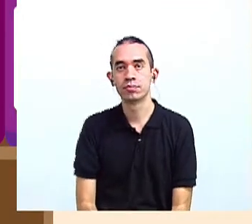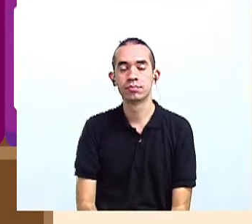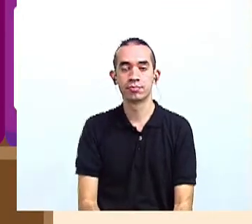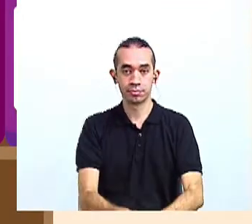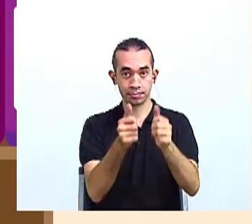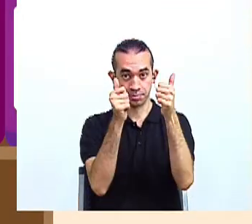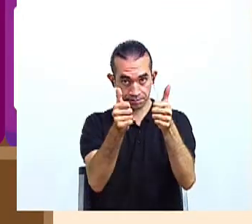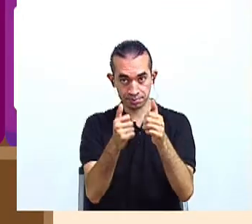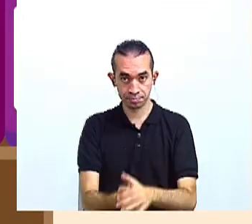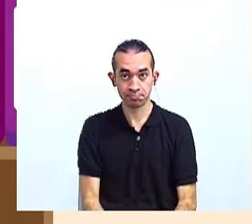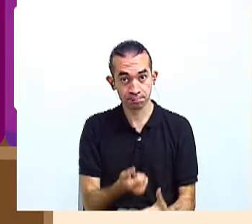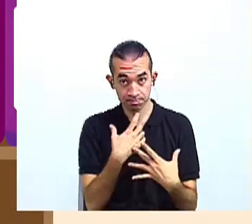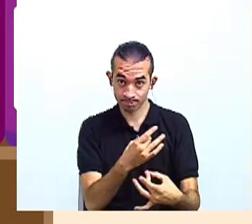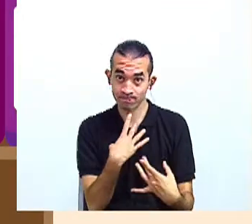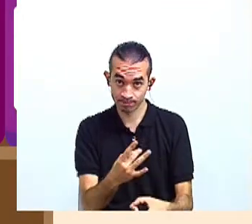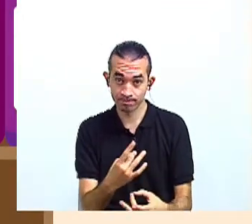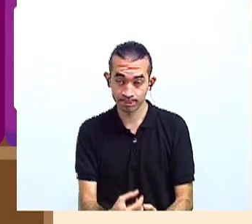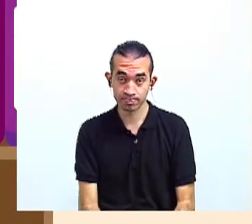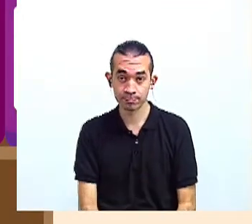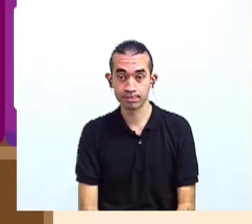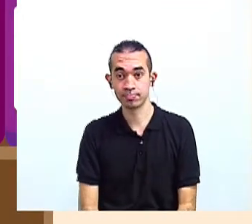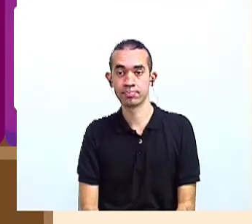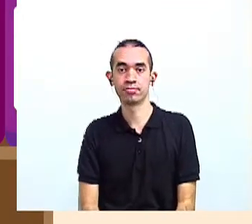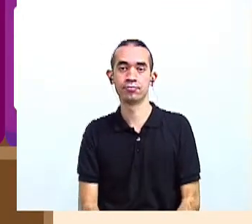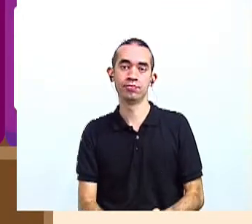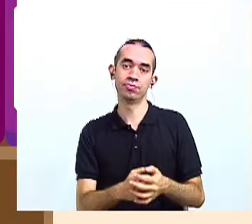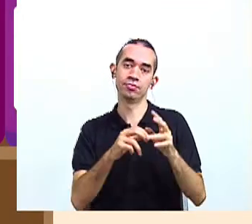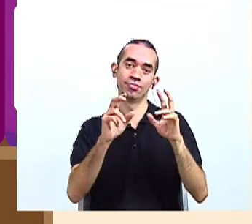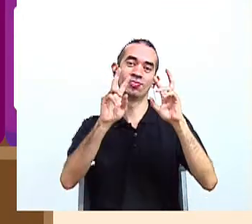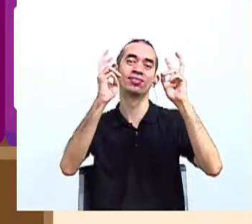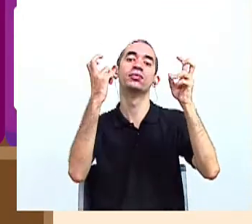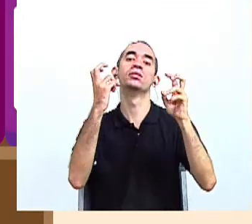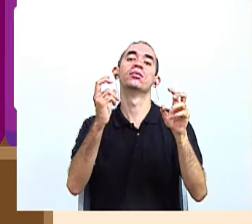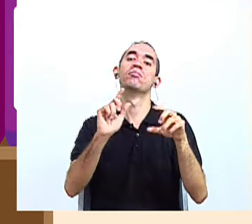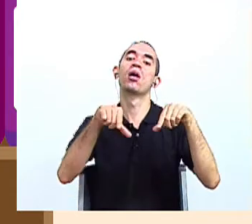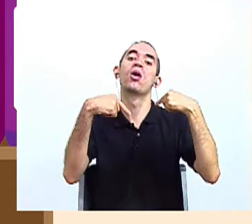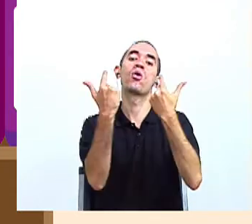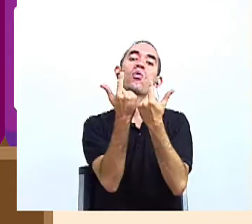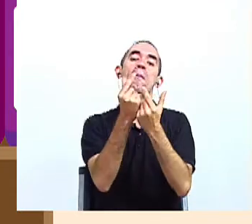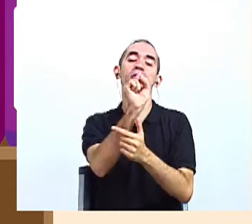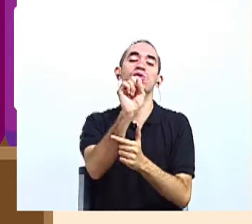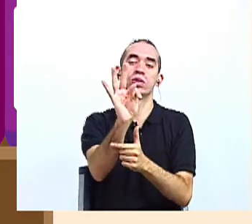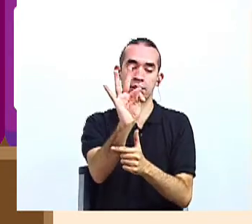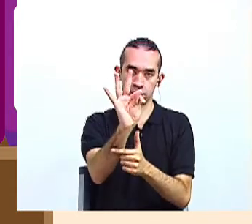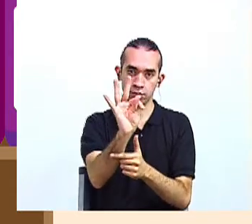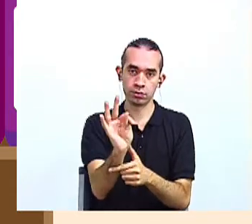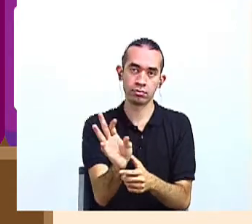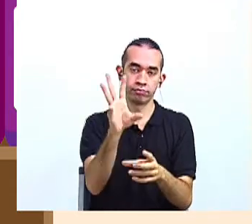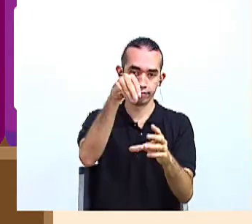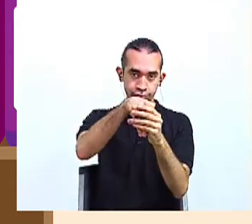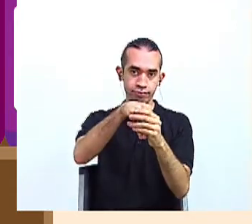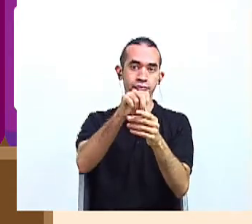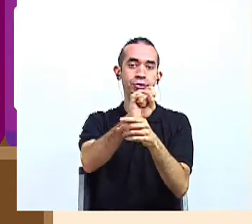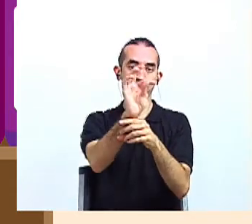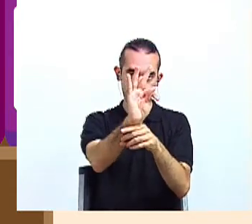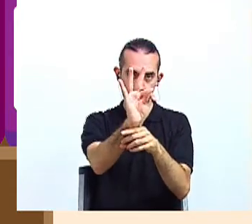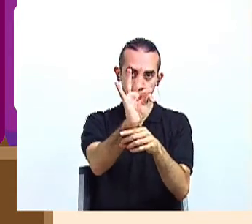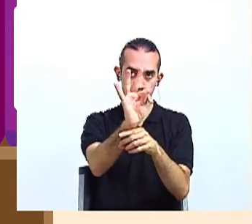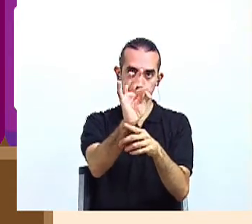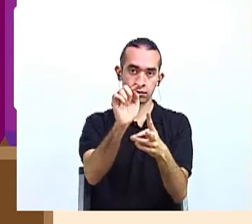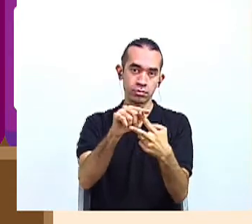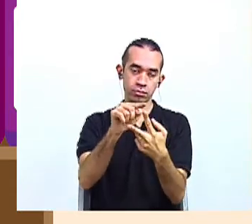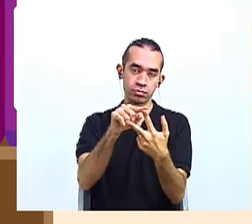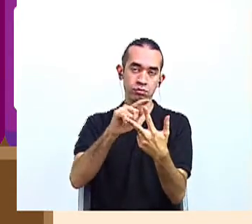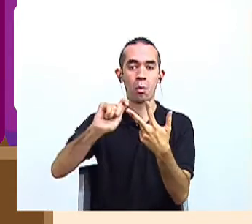Bueno, ¿vieron qué interesante? Hablamos sobre los grupos nominales, que están compuestos por el sustantivo,